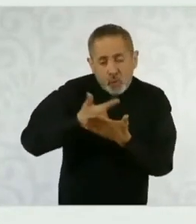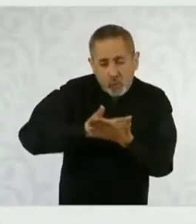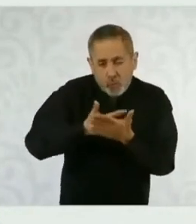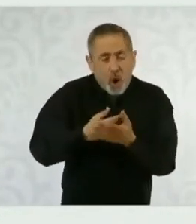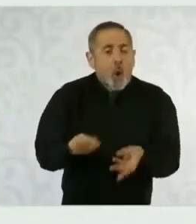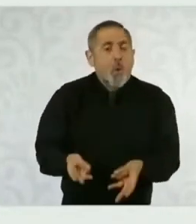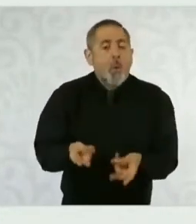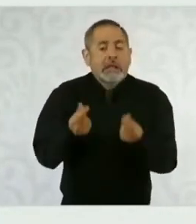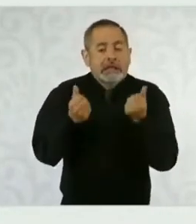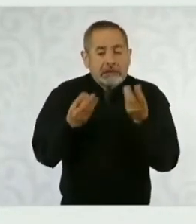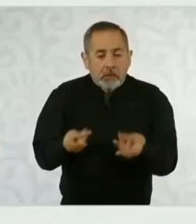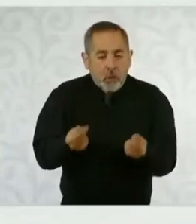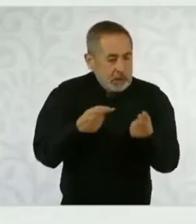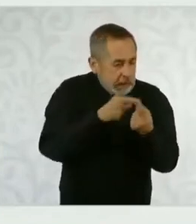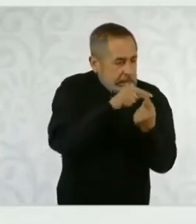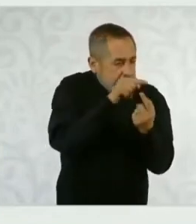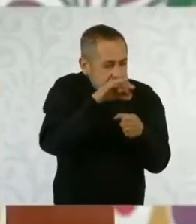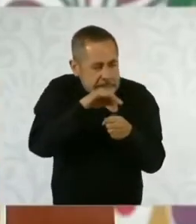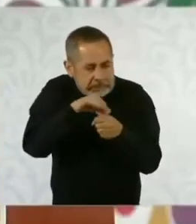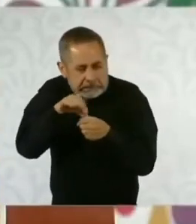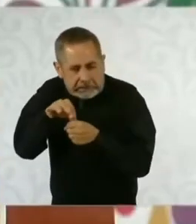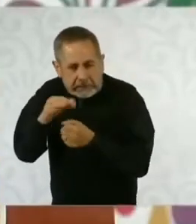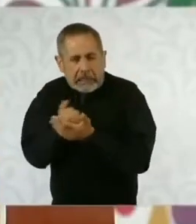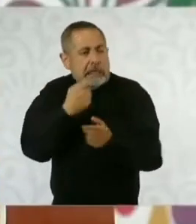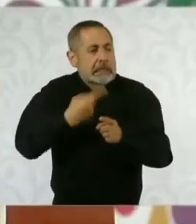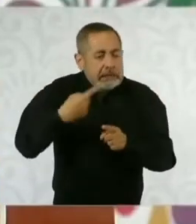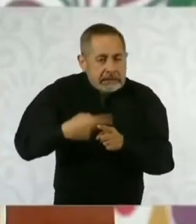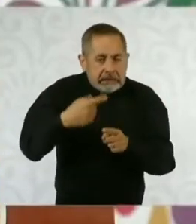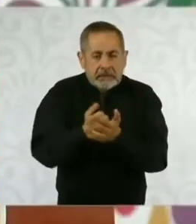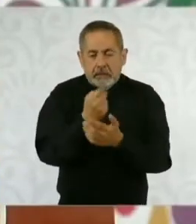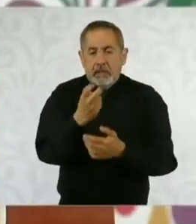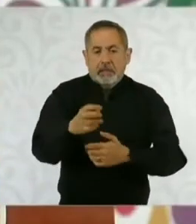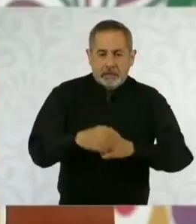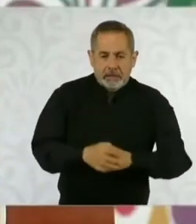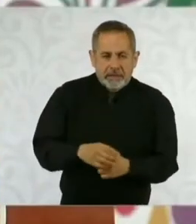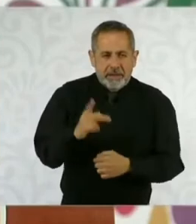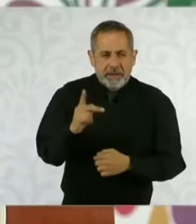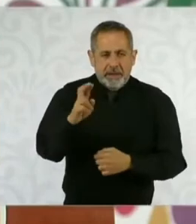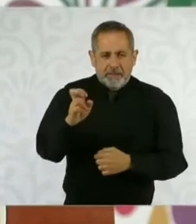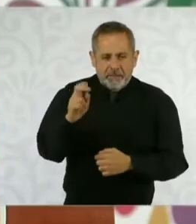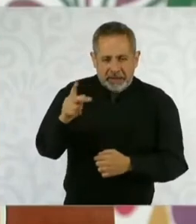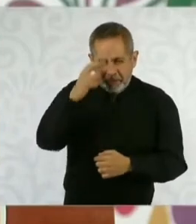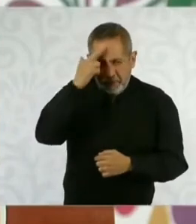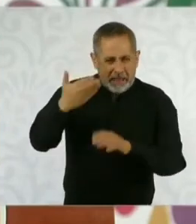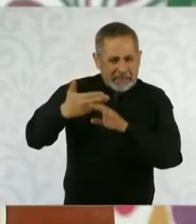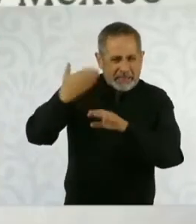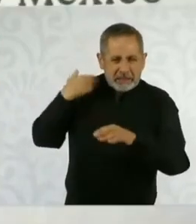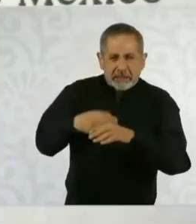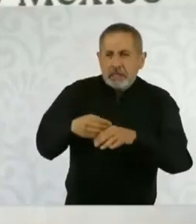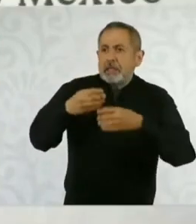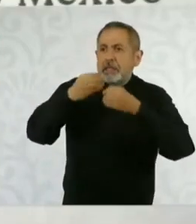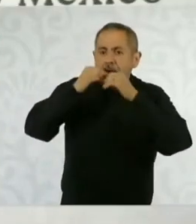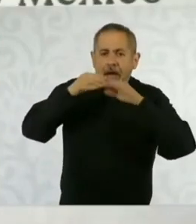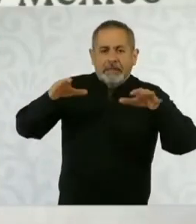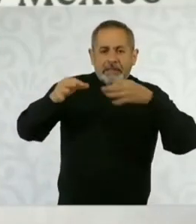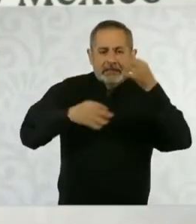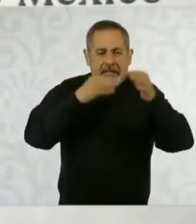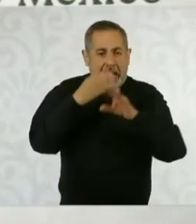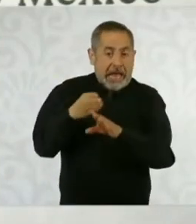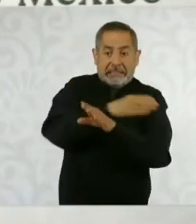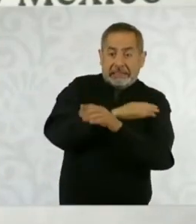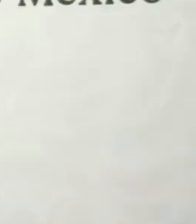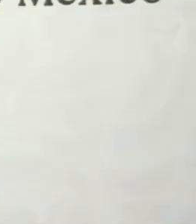porque es un proceso distinto al que estamos acostumbrados, donde hay PREP, donde hay en